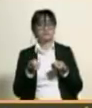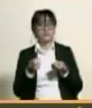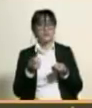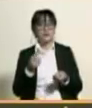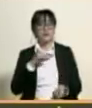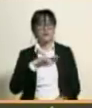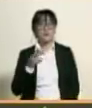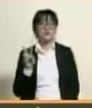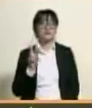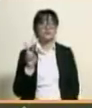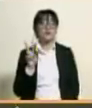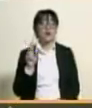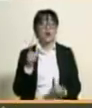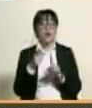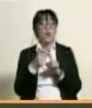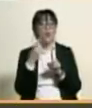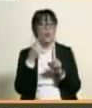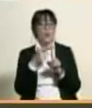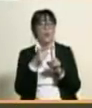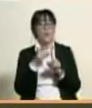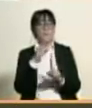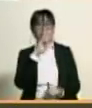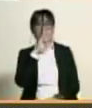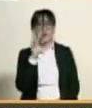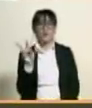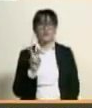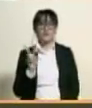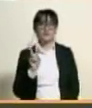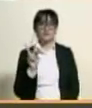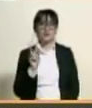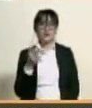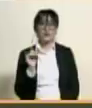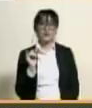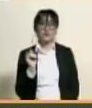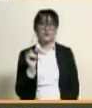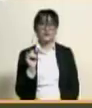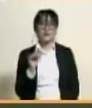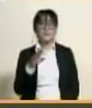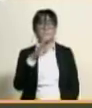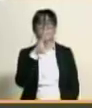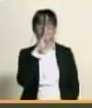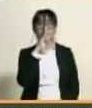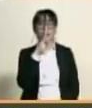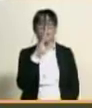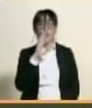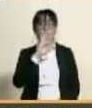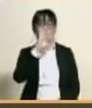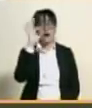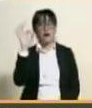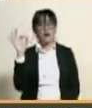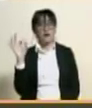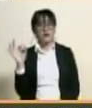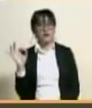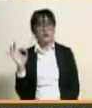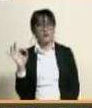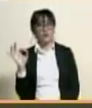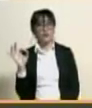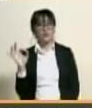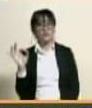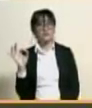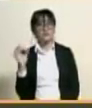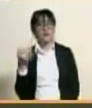venezolanos. Hay un solo banco venezolano, por ejemplo, el Banco Banesco,